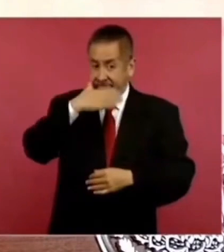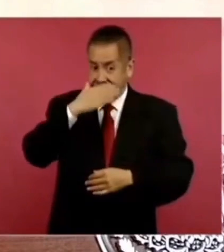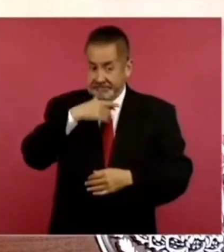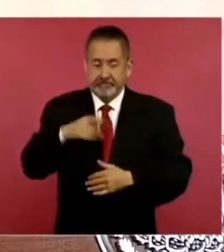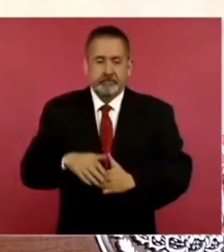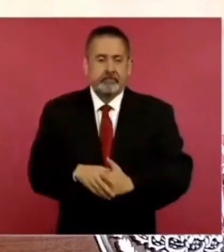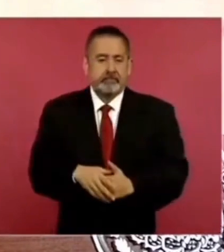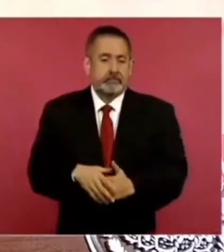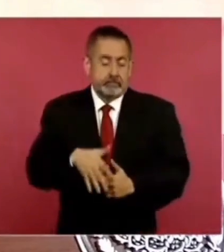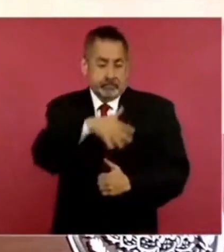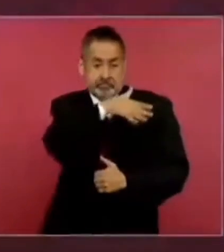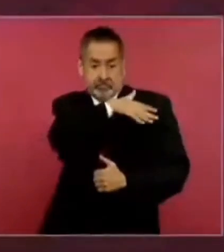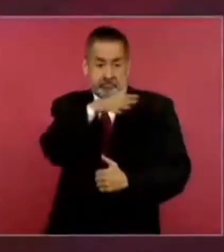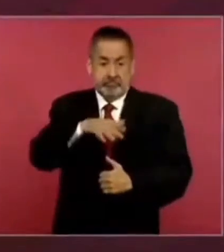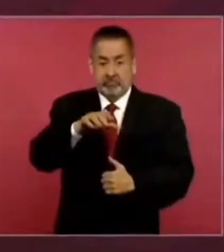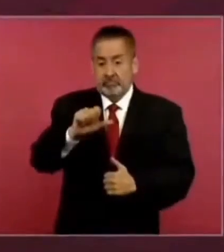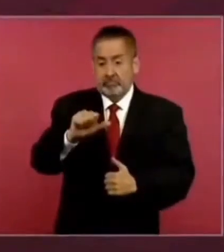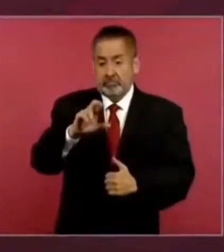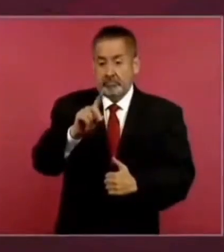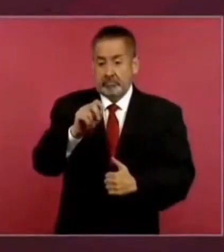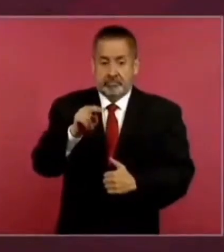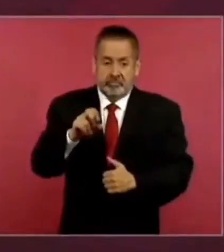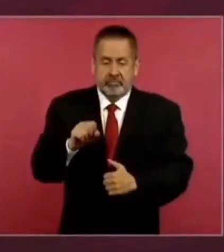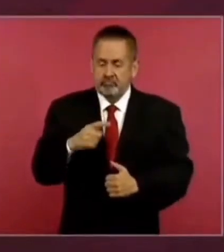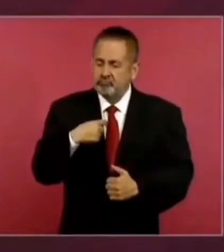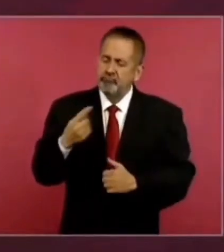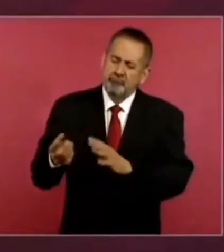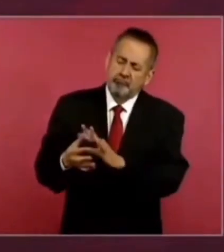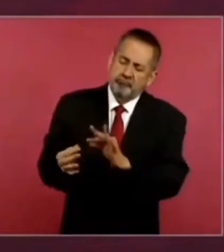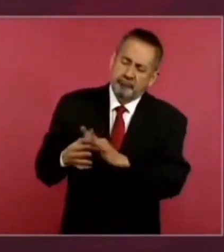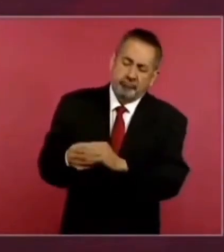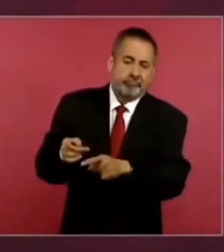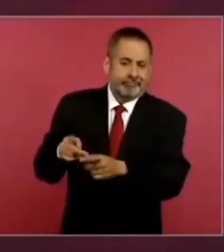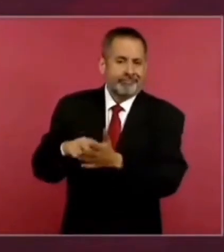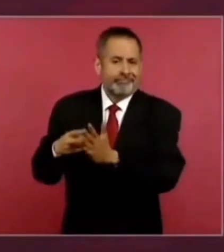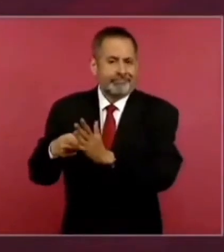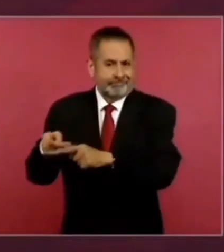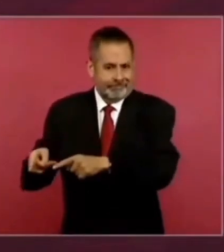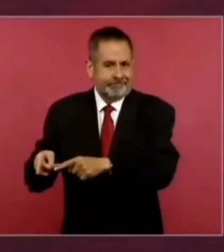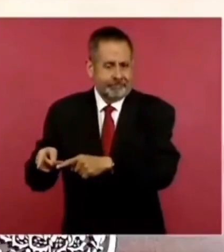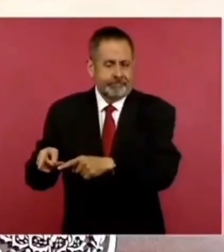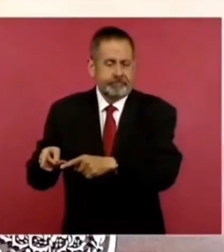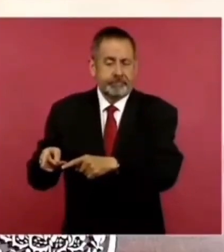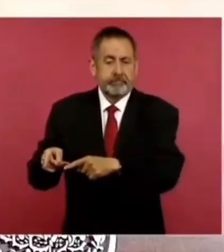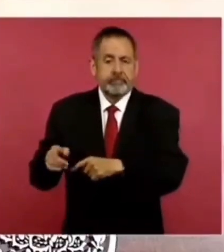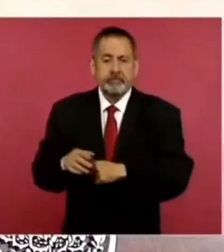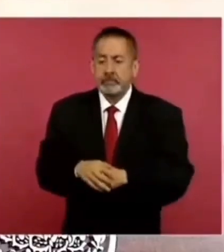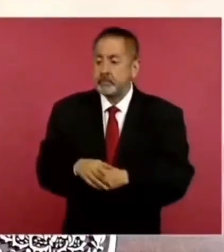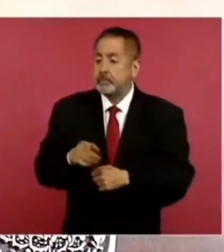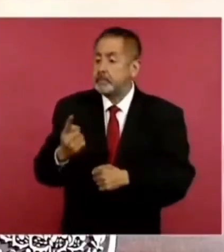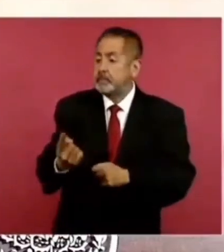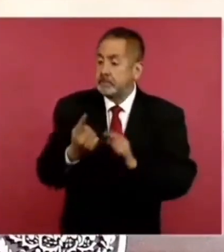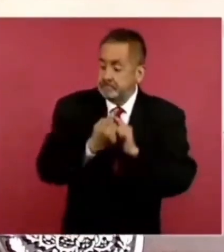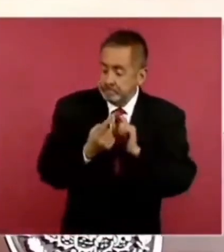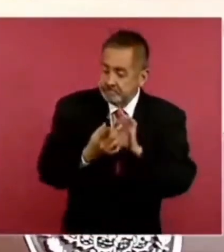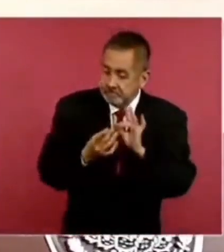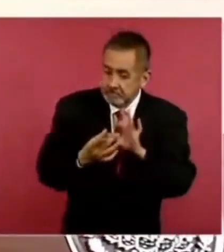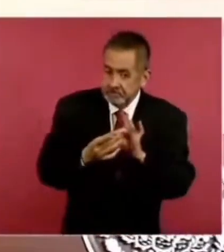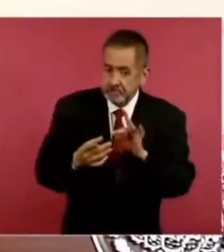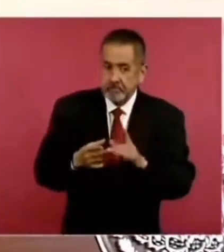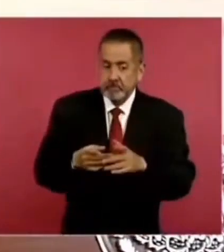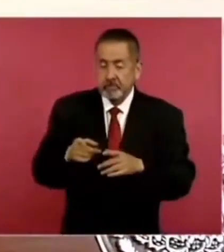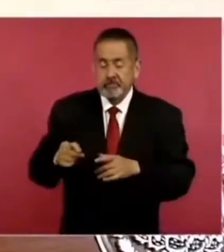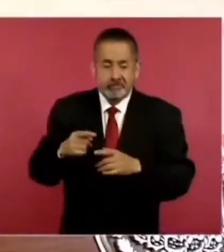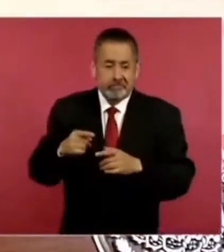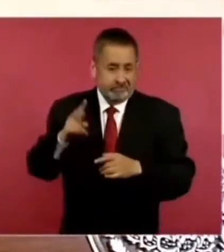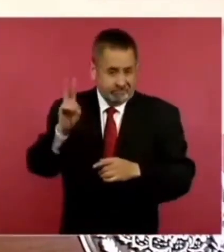El general Cárdenas le contó, el ingeniero, de que había ido a decirle,